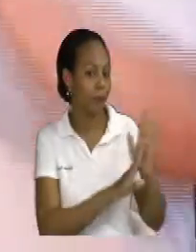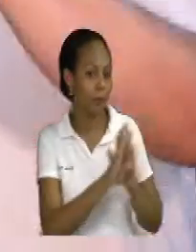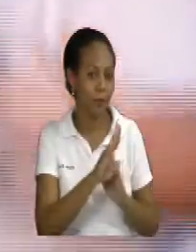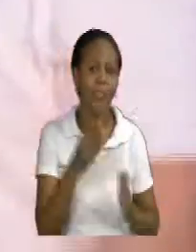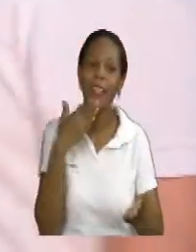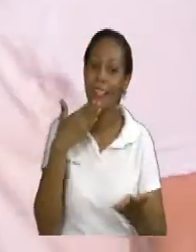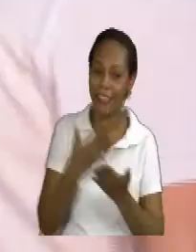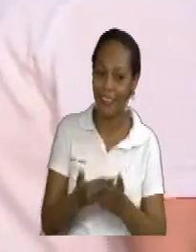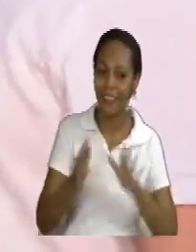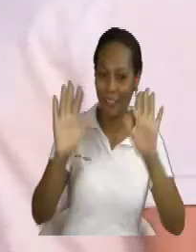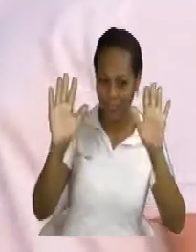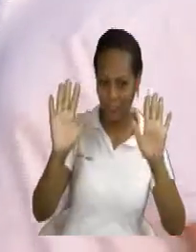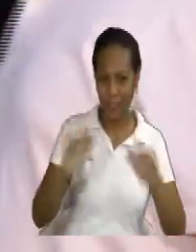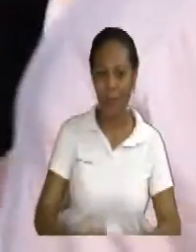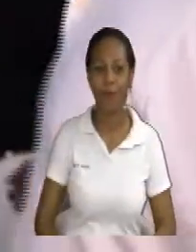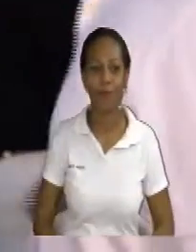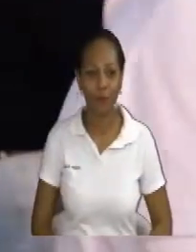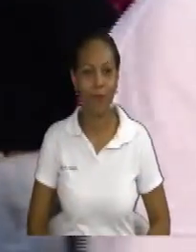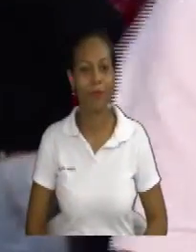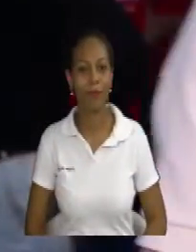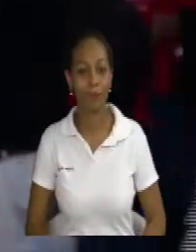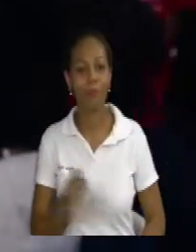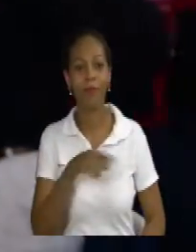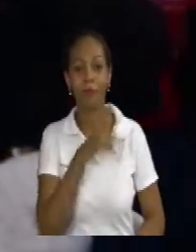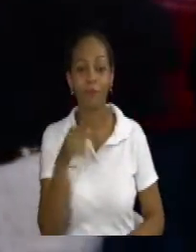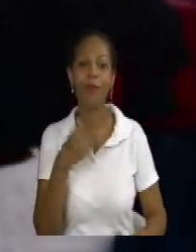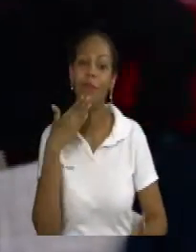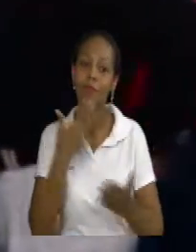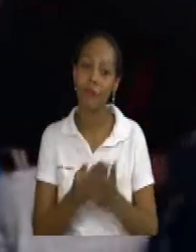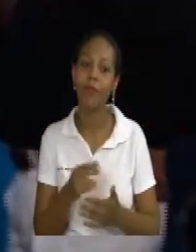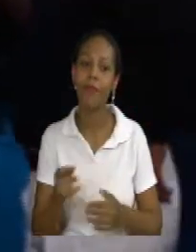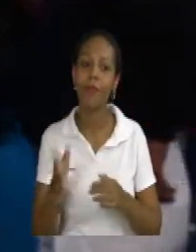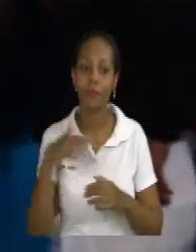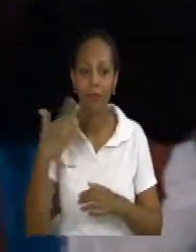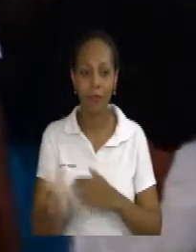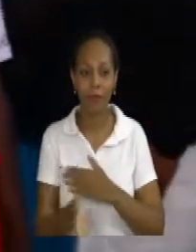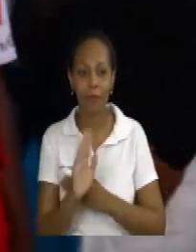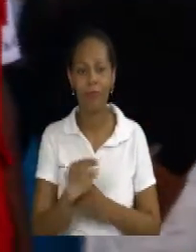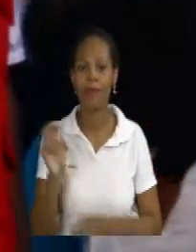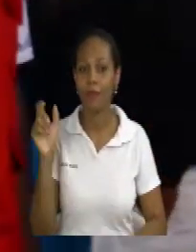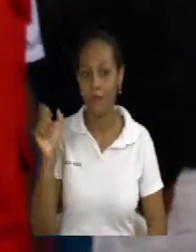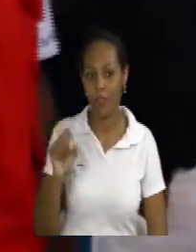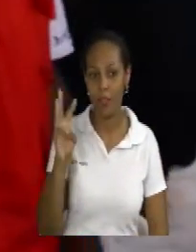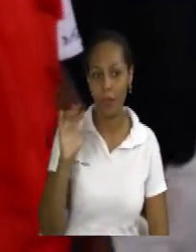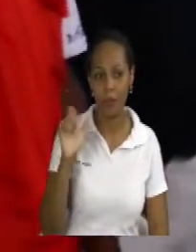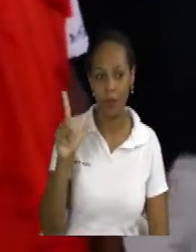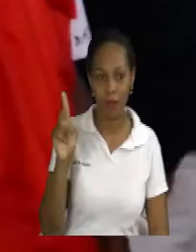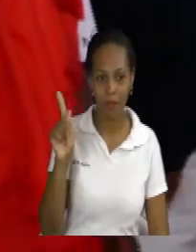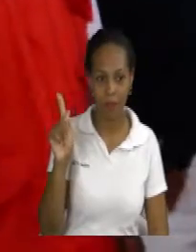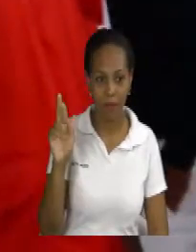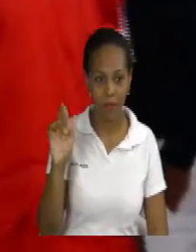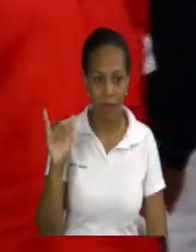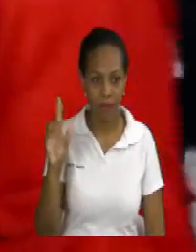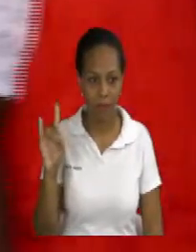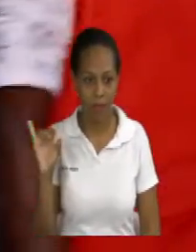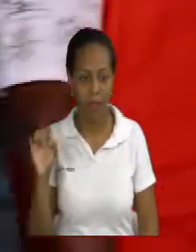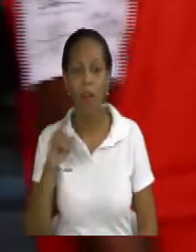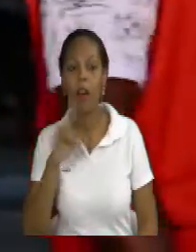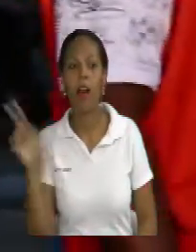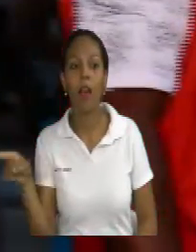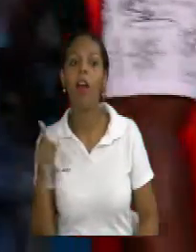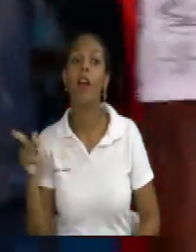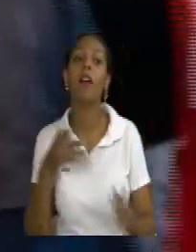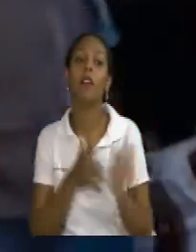gracias. A ustedes muchísimas gracias. Más adelante les tendremos al ingeniero Wilfrido Usurriaga Aponza, quien también dará